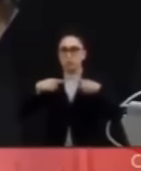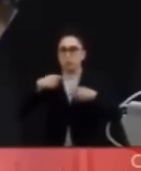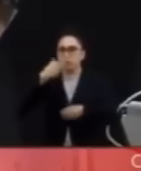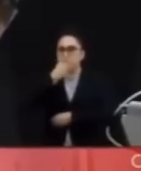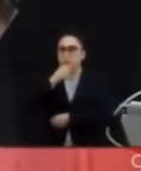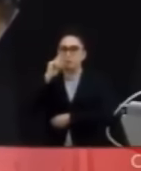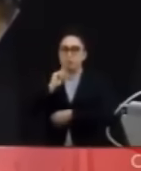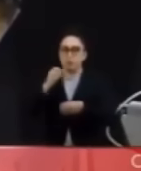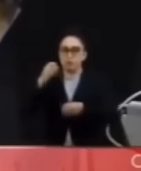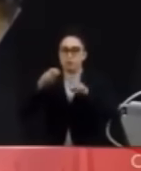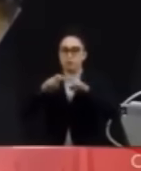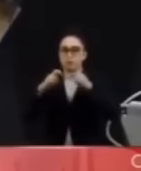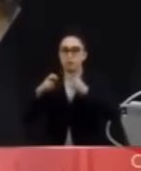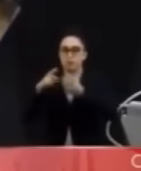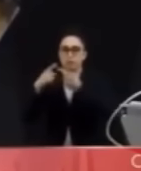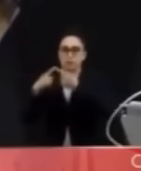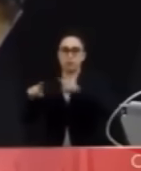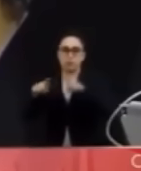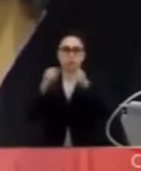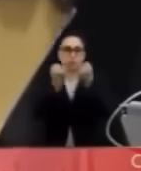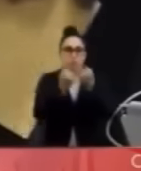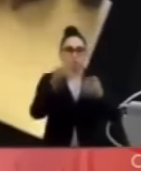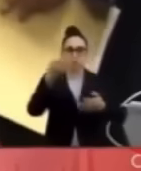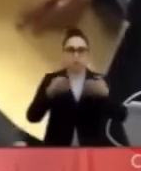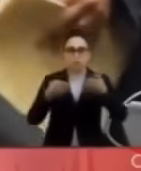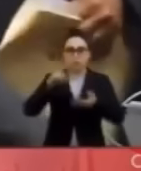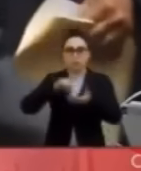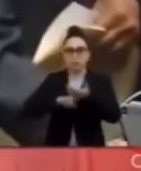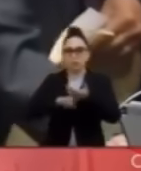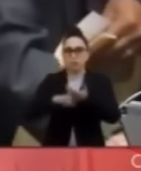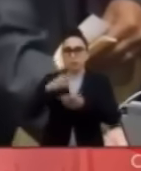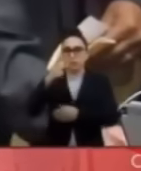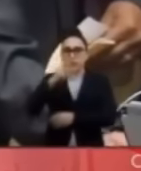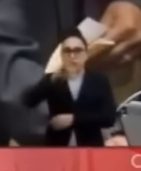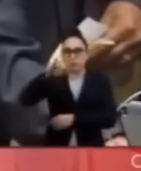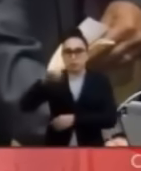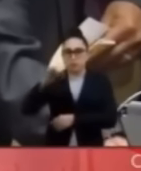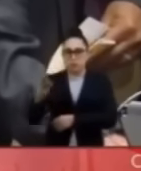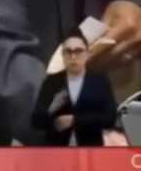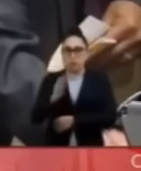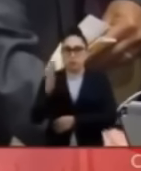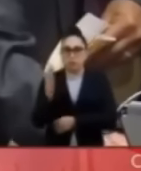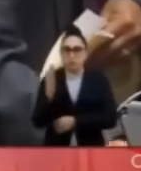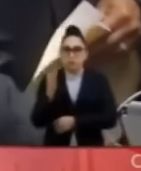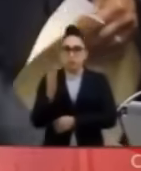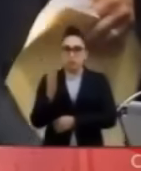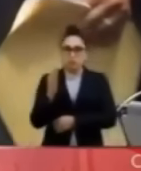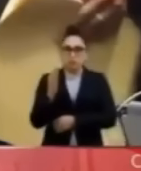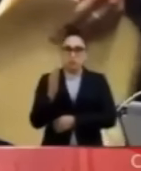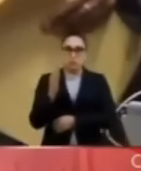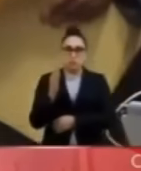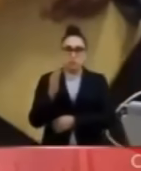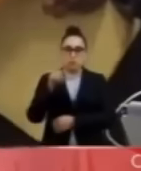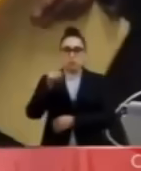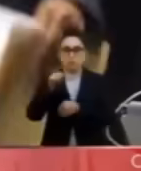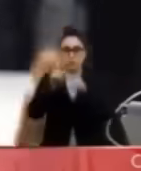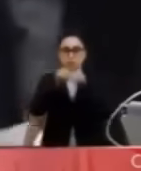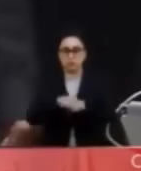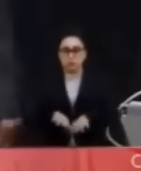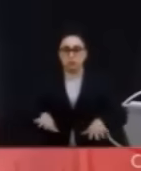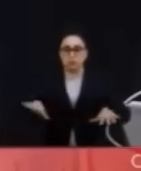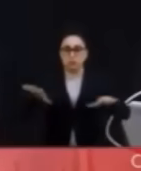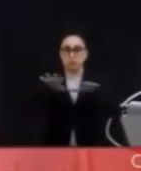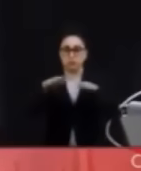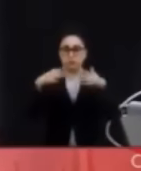juezas y jueces de distrito del poder judicial de la Federación es una convocatoria